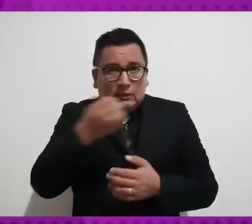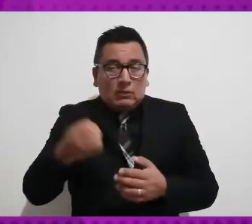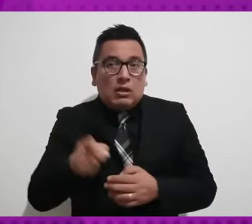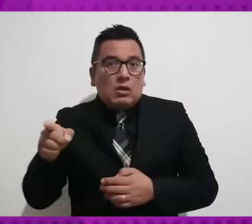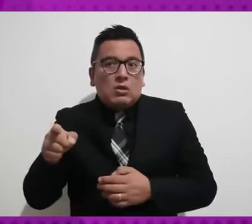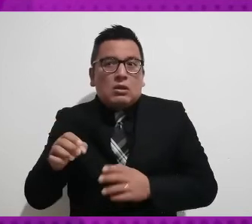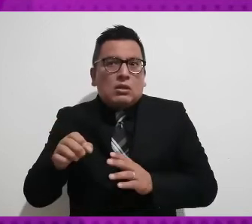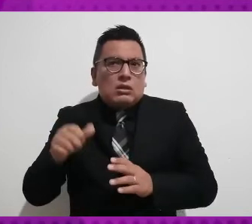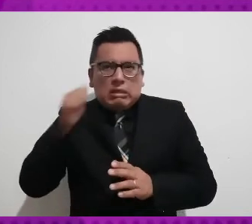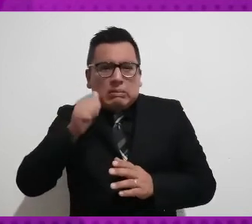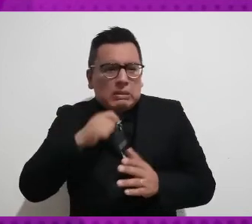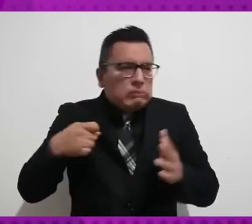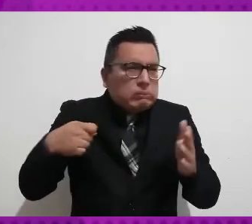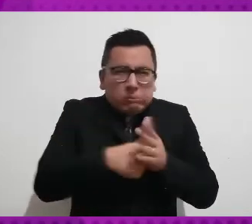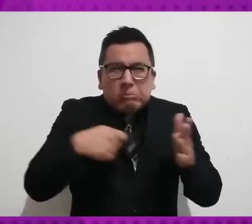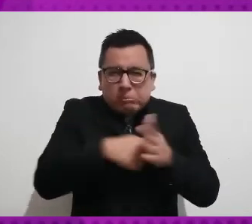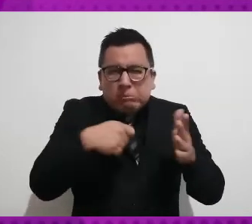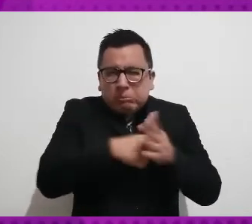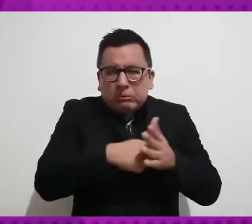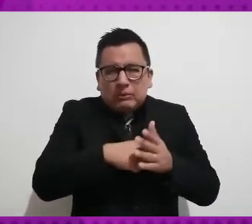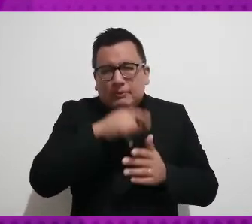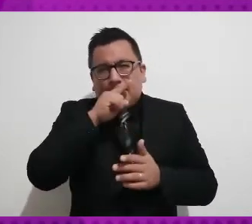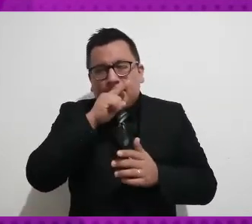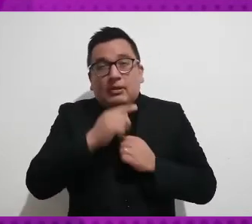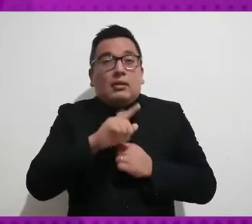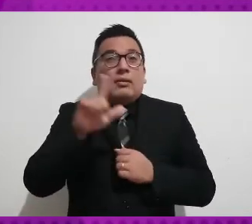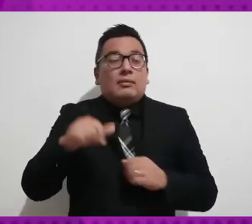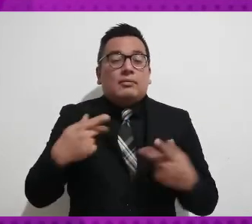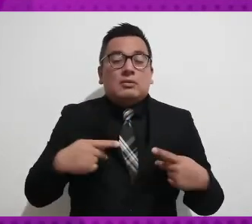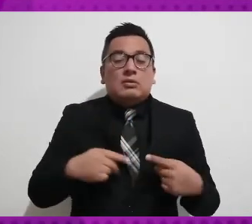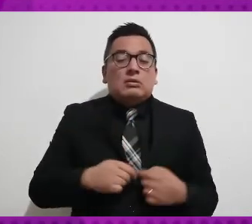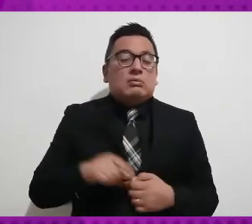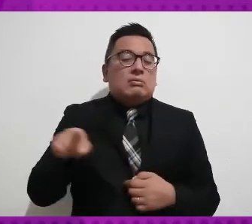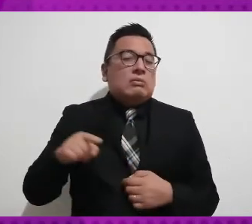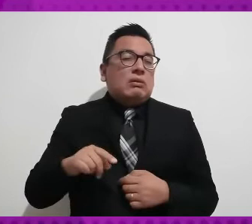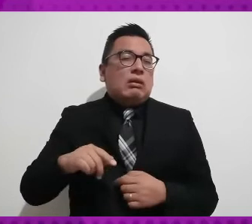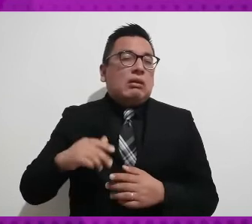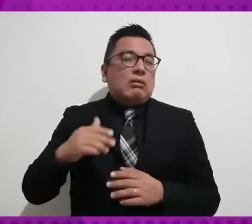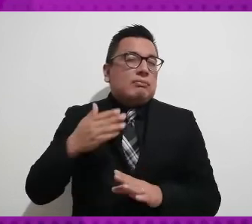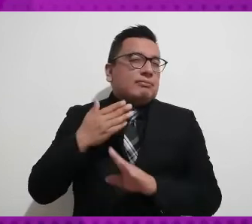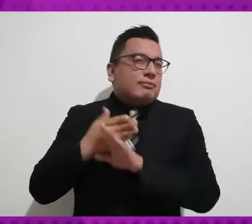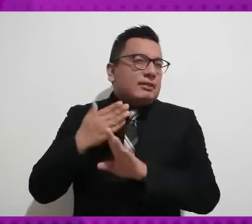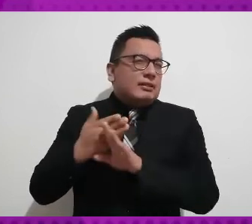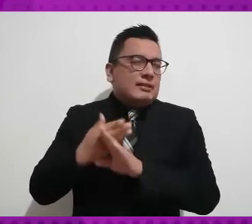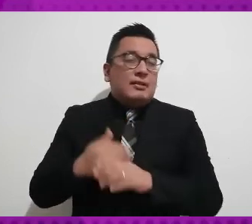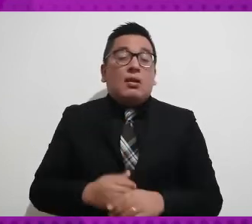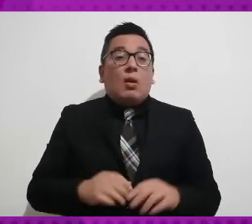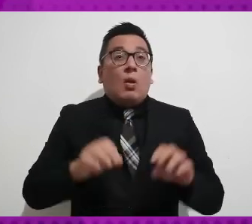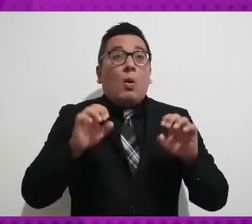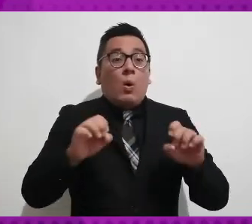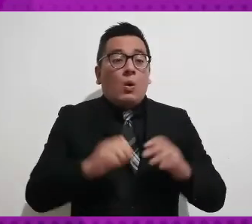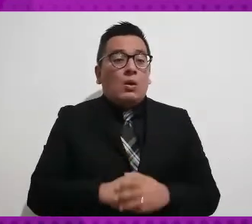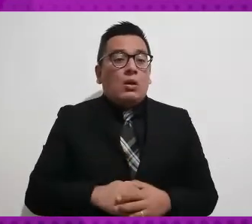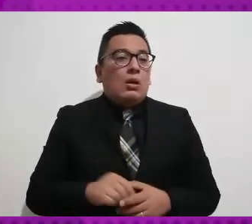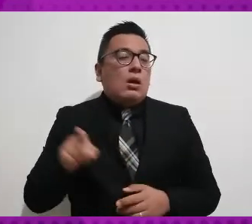presente siempre en el ánimo de los electores porque se le acusa de protagonismo. Tampoco se puede quedar corta porque entonces se le señala de no estar